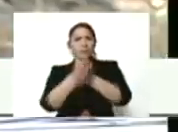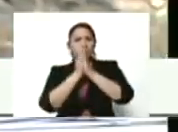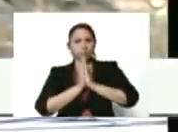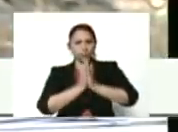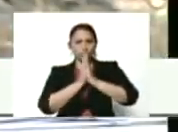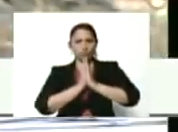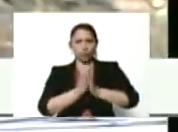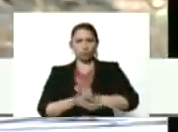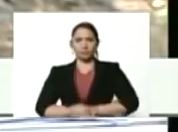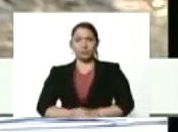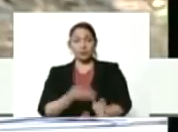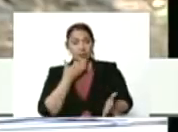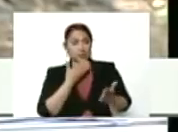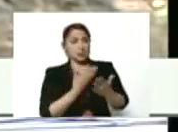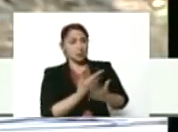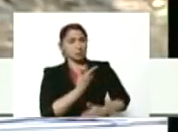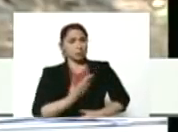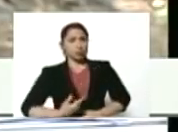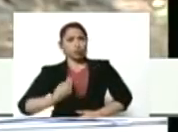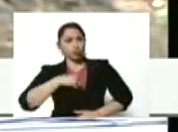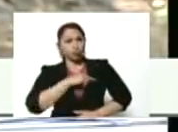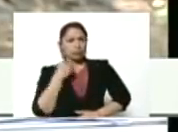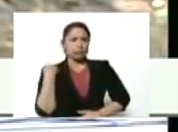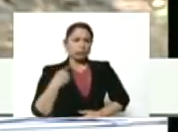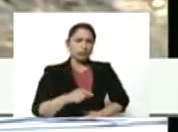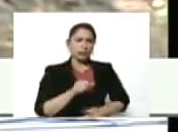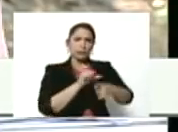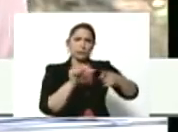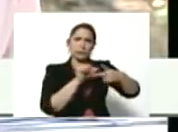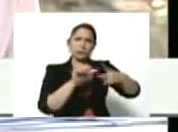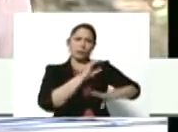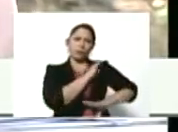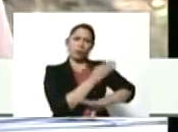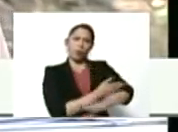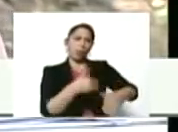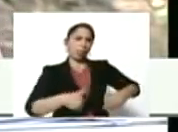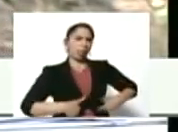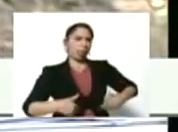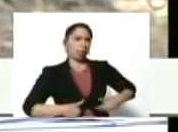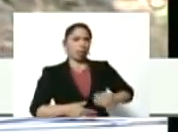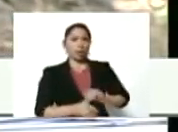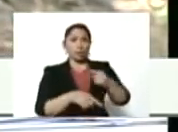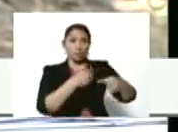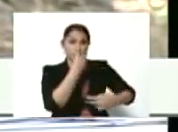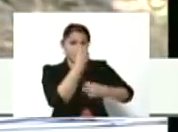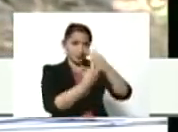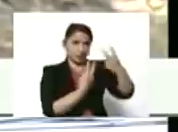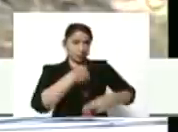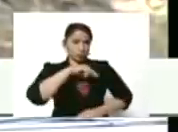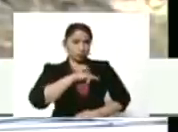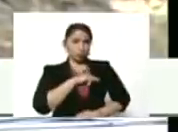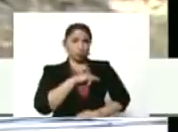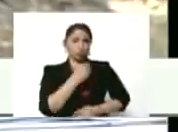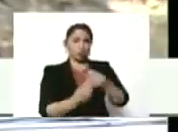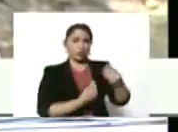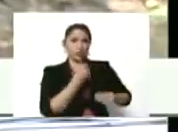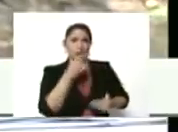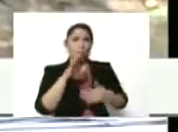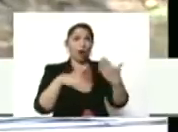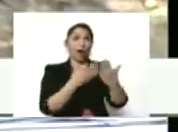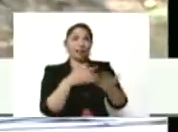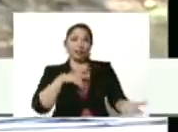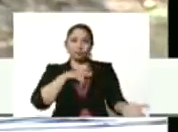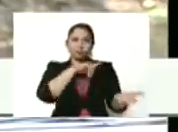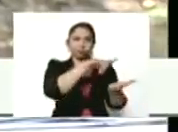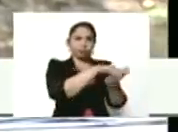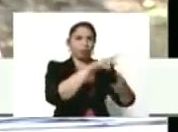Gracias, presidente. Bueno, hemos tenido unas semanas intensas posterior a la visita que hicimos recientemente a La Habana, también para